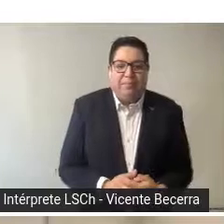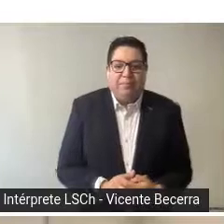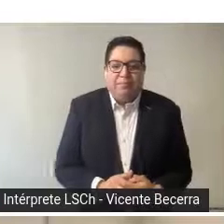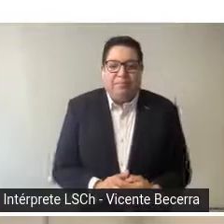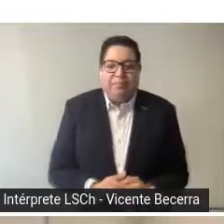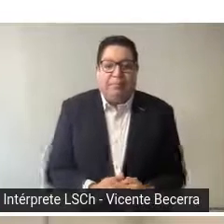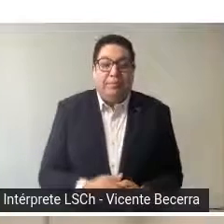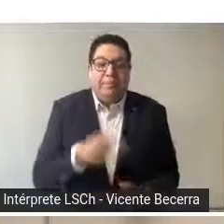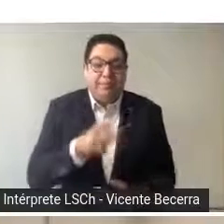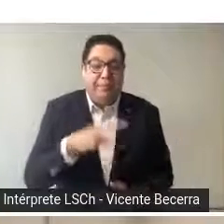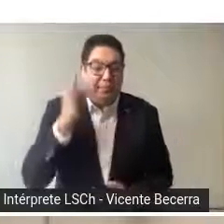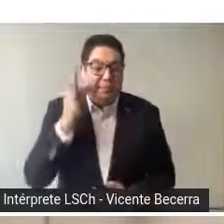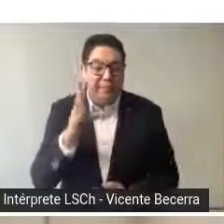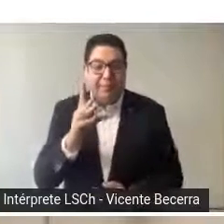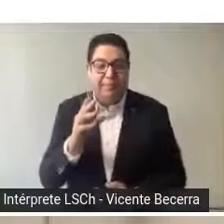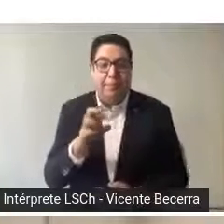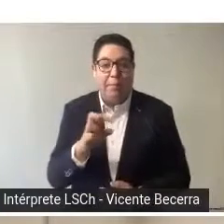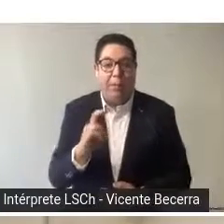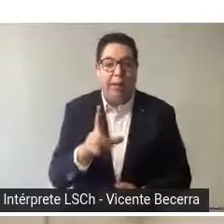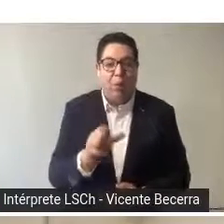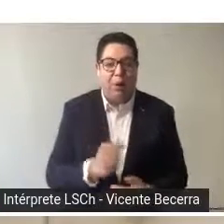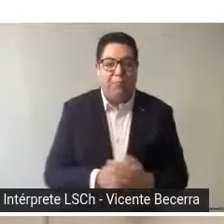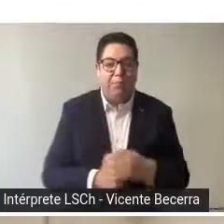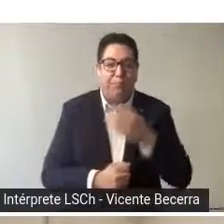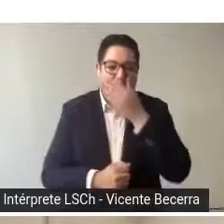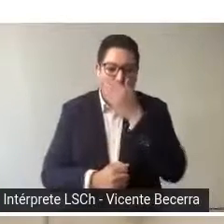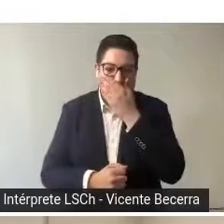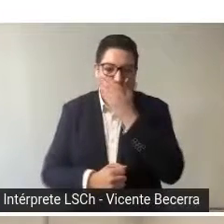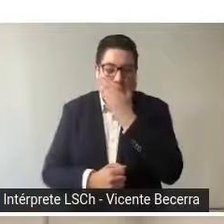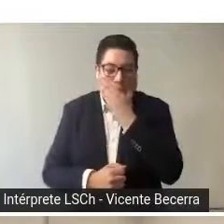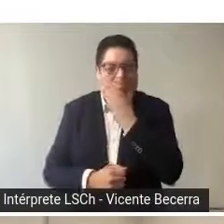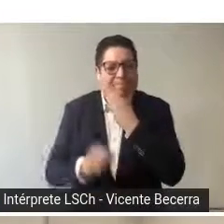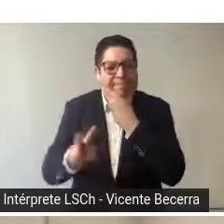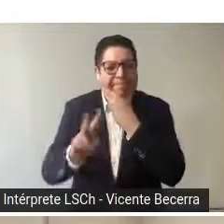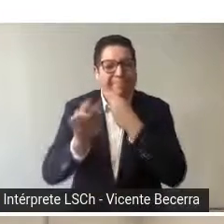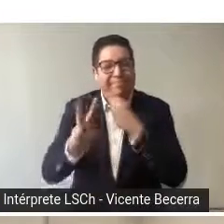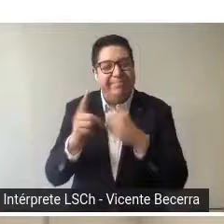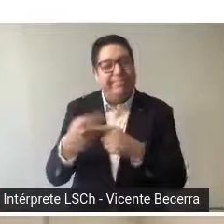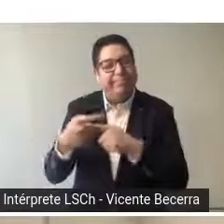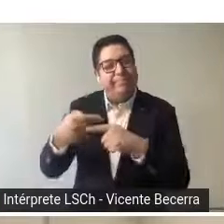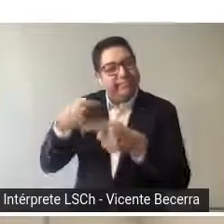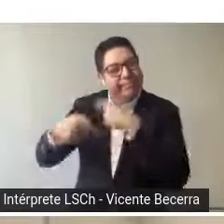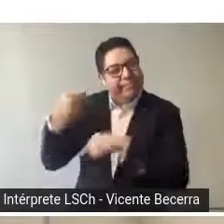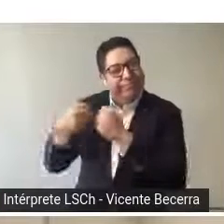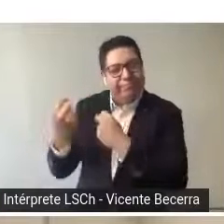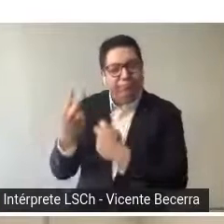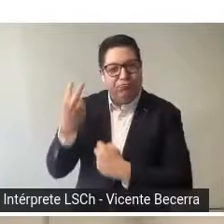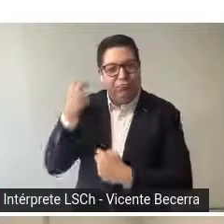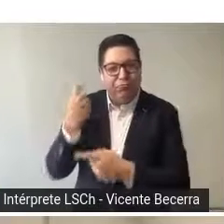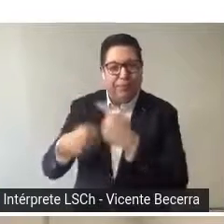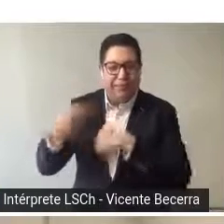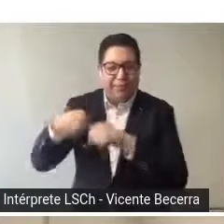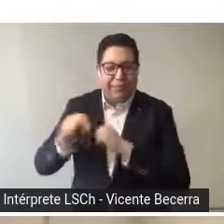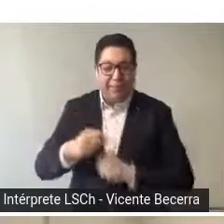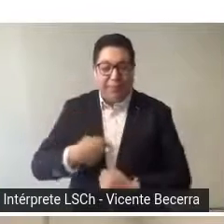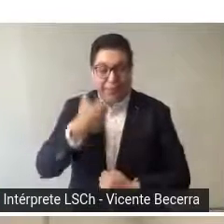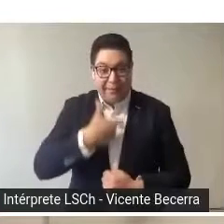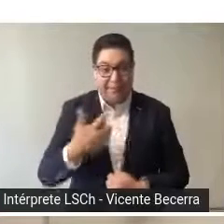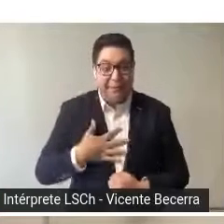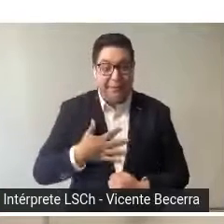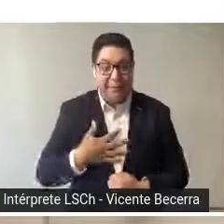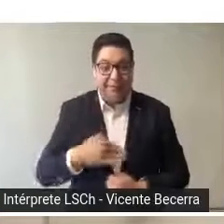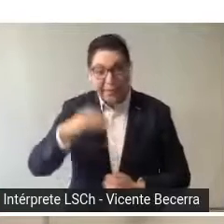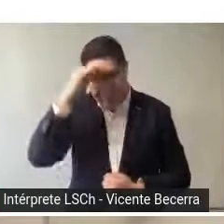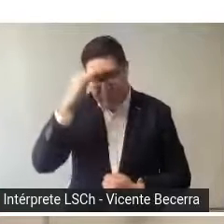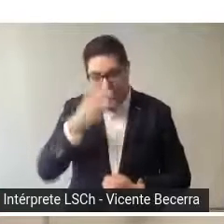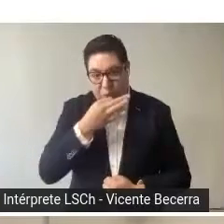Bueno, primero Paula, que nada, si quieres. Sí, tratando de mirar un poco para atrás, ¿eh? Yo desde la experiencia personal, un poco